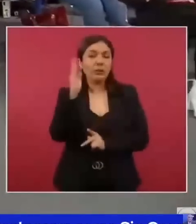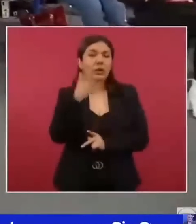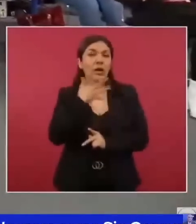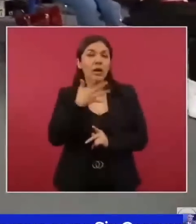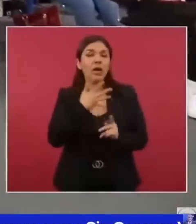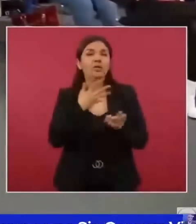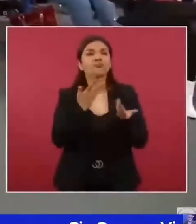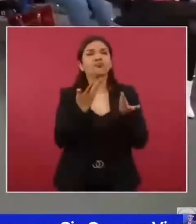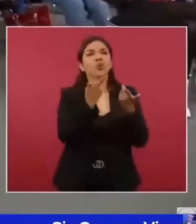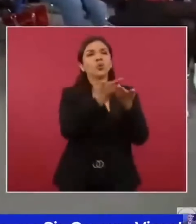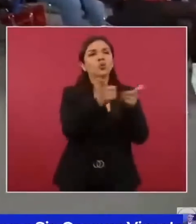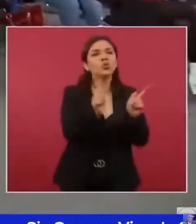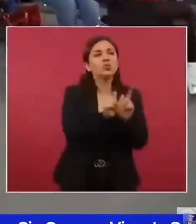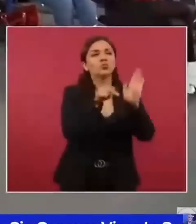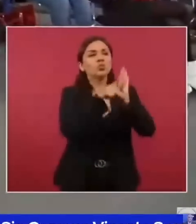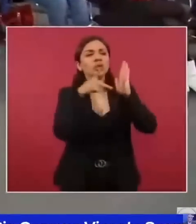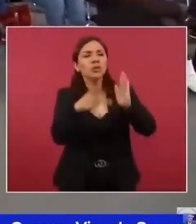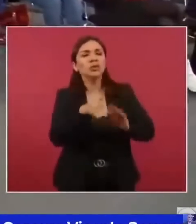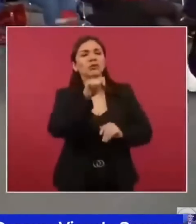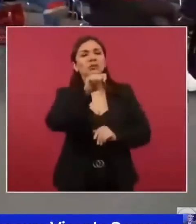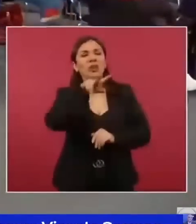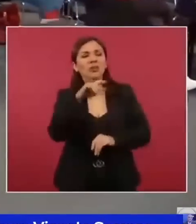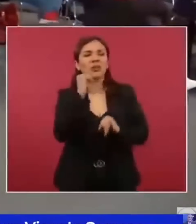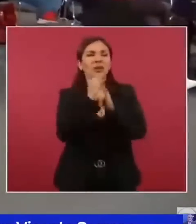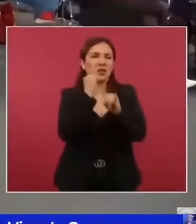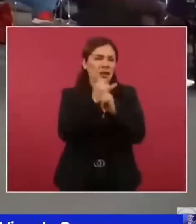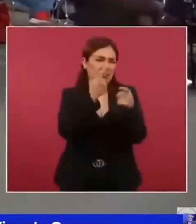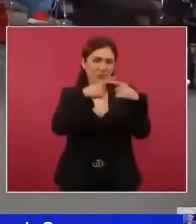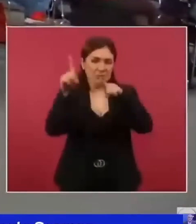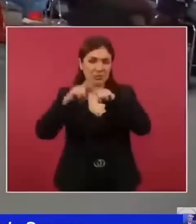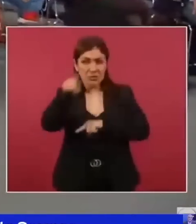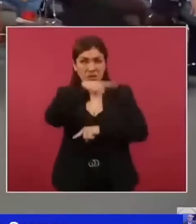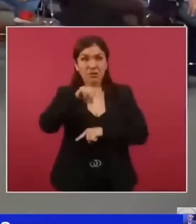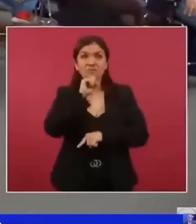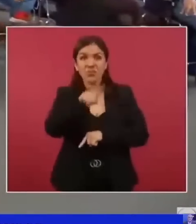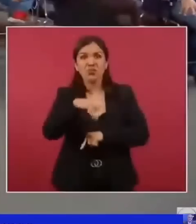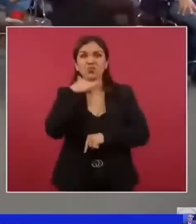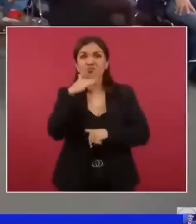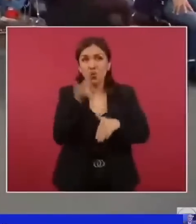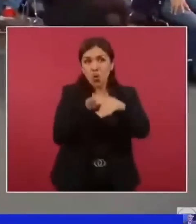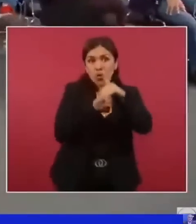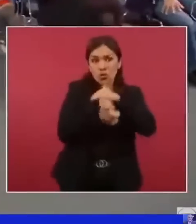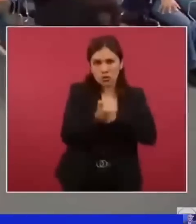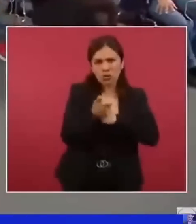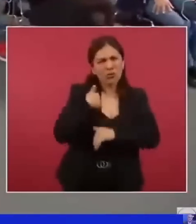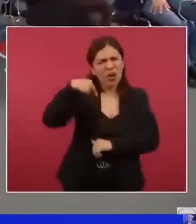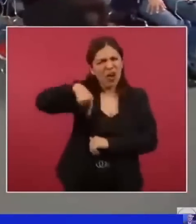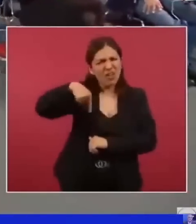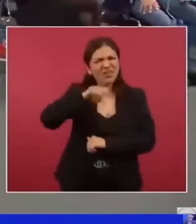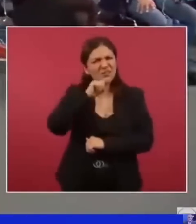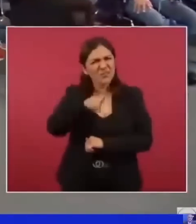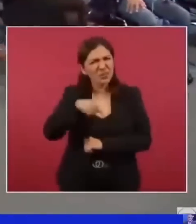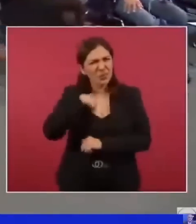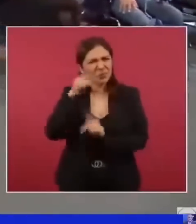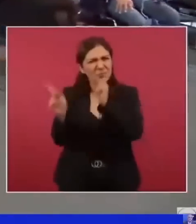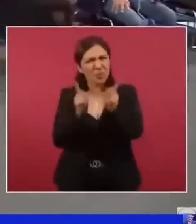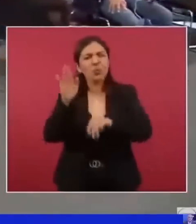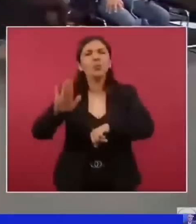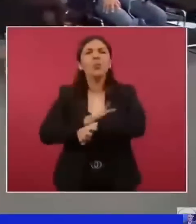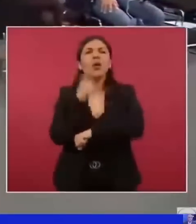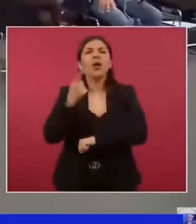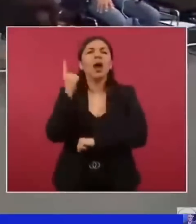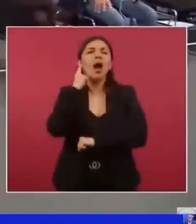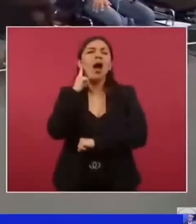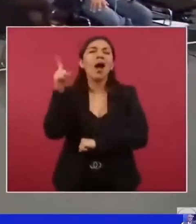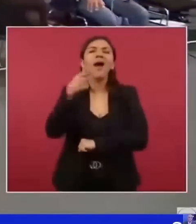estuvieran involucrados en situaciones de corrupción, creo que se lo pregunté por una de estas situaciones que surgieron en